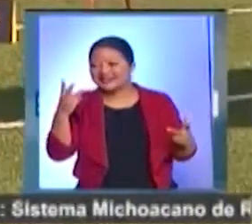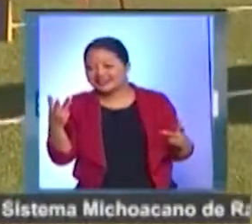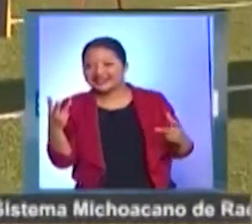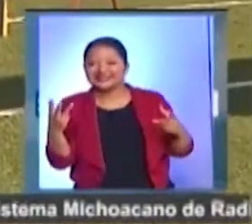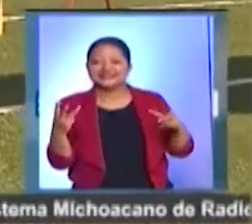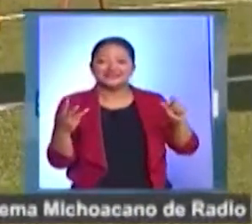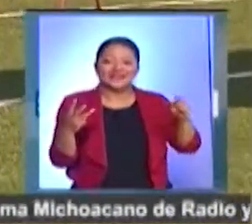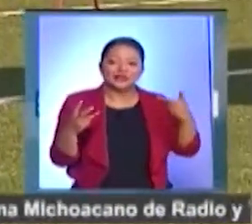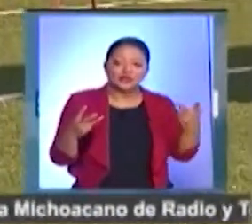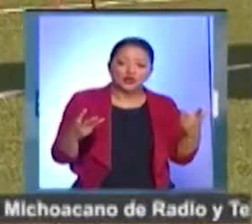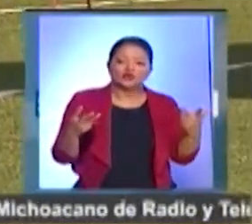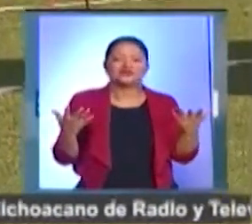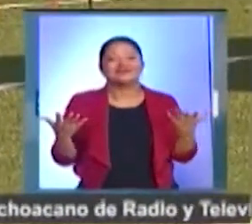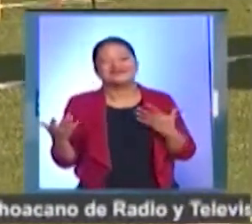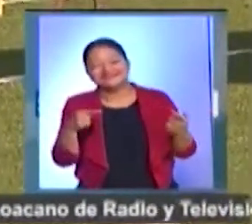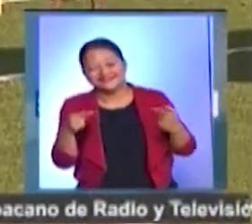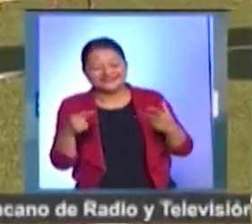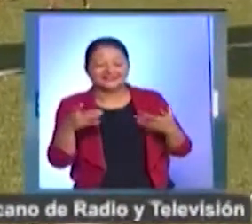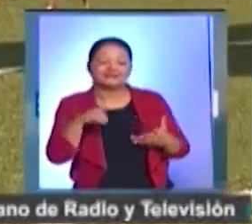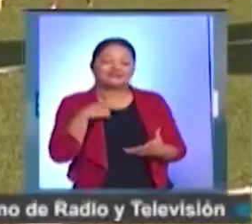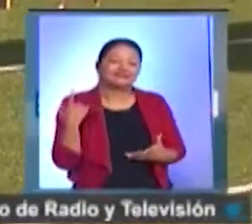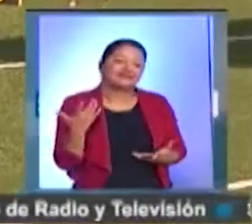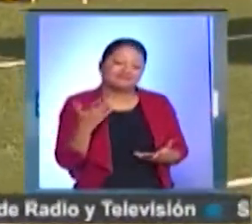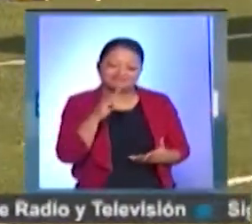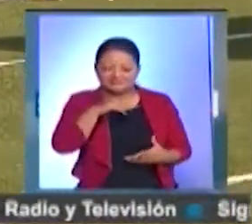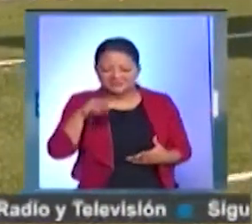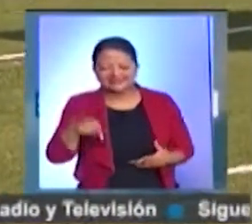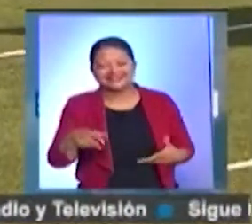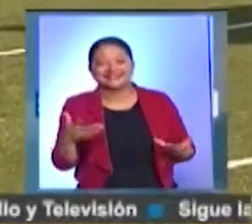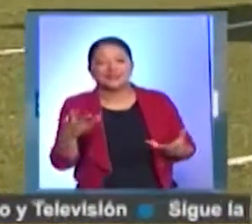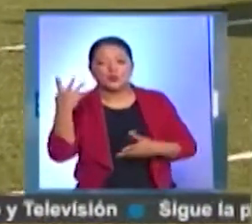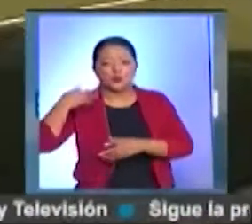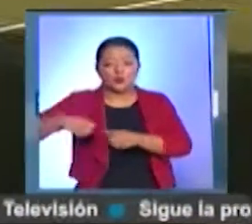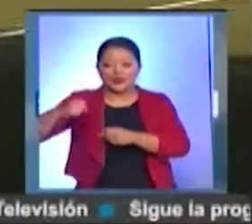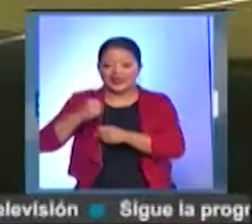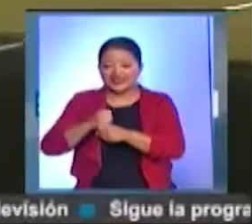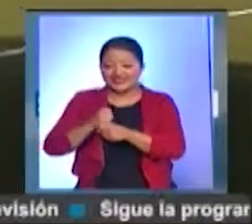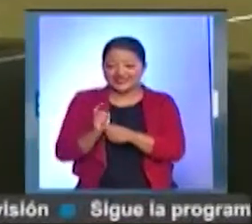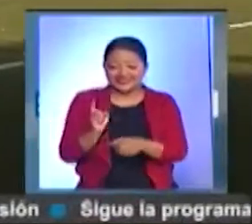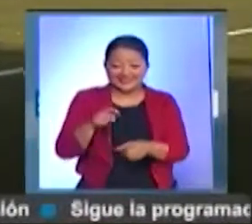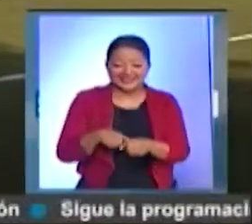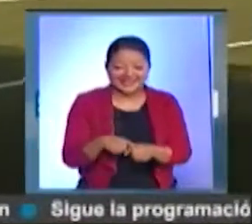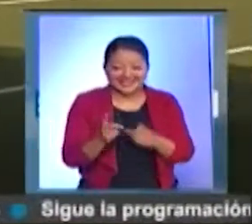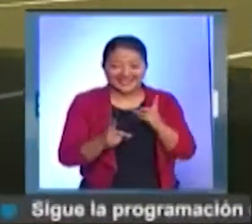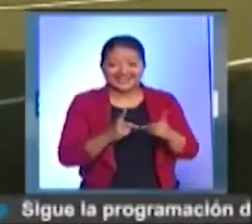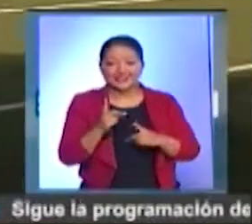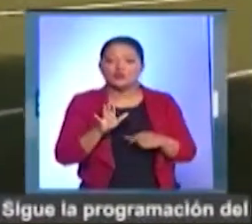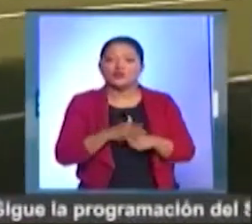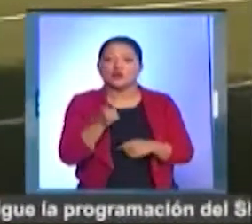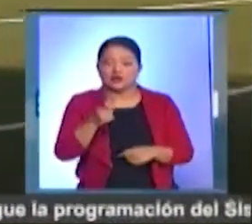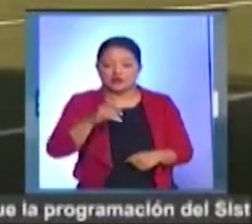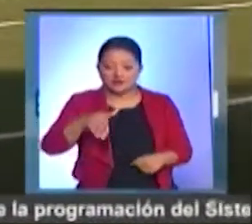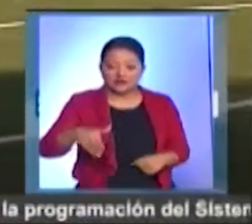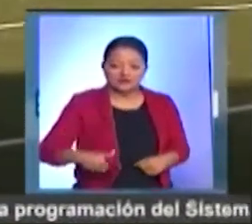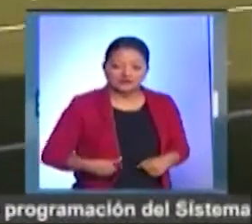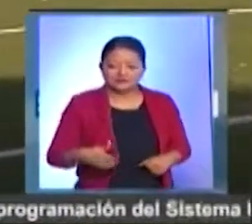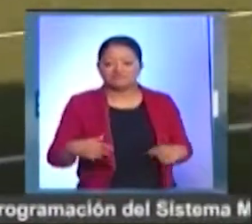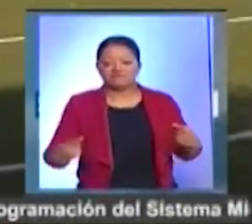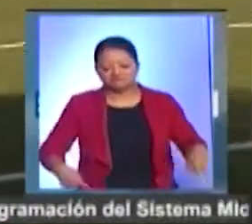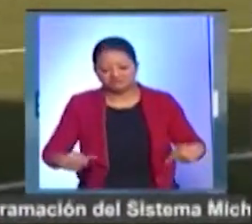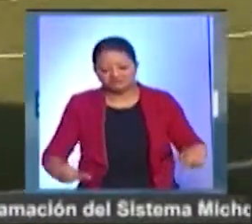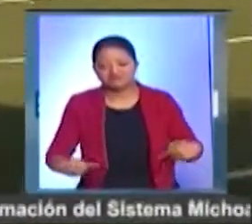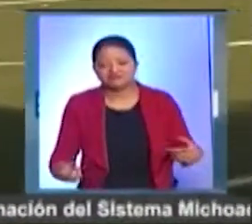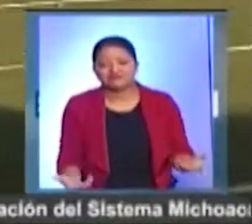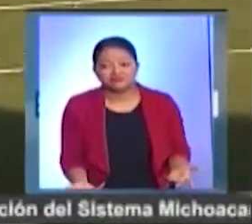desafortunadamente así termine el sueño del atleta michoacano que hace tan sólo cuatro años llegó al deporte tras haber sufrido un accidente que lo dejó en silla de ruedas